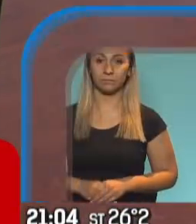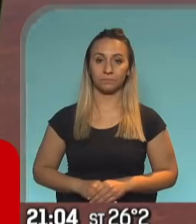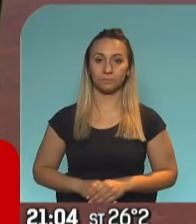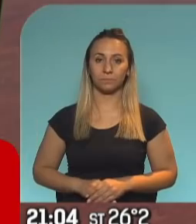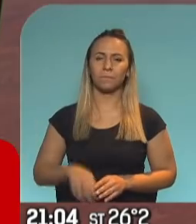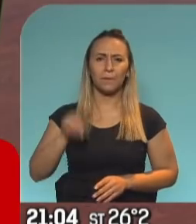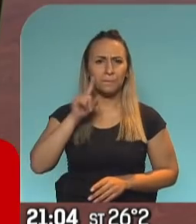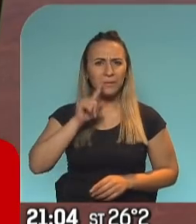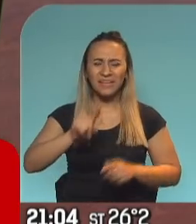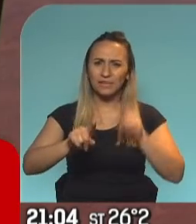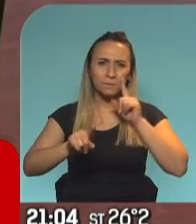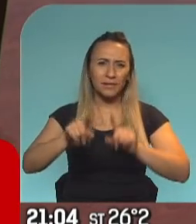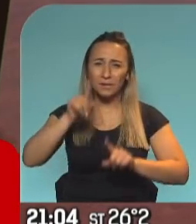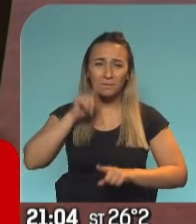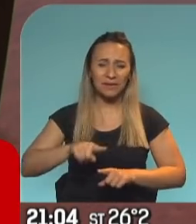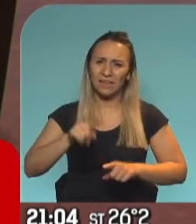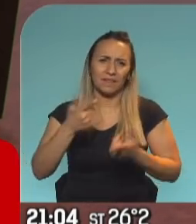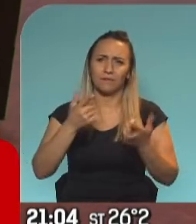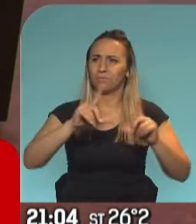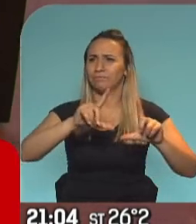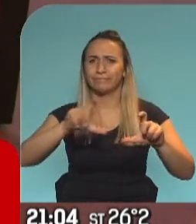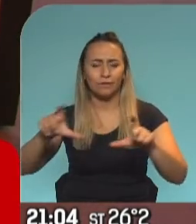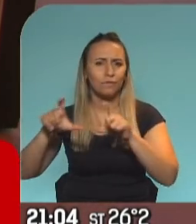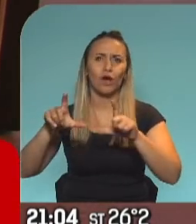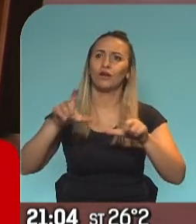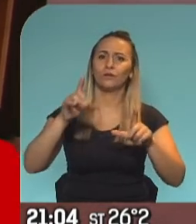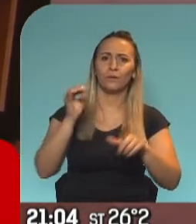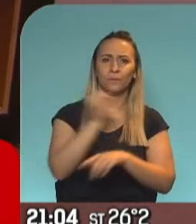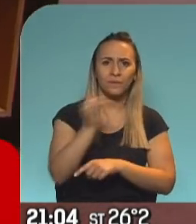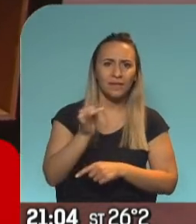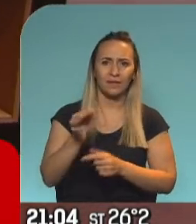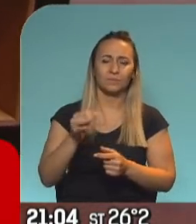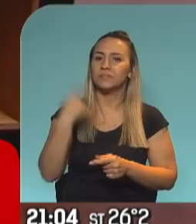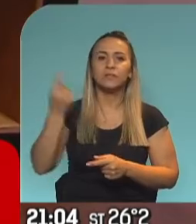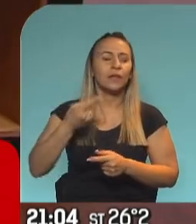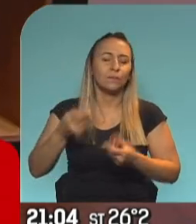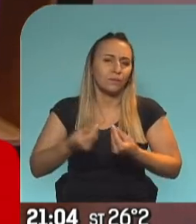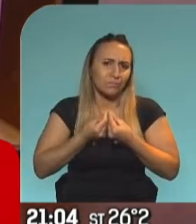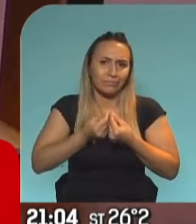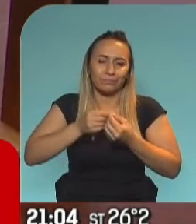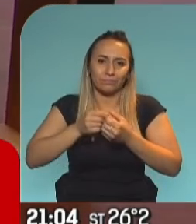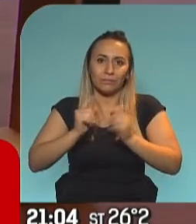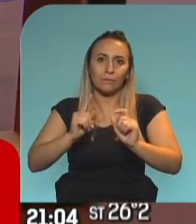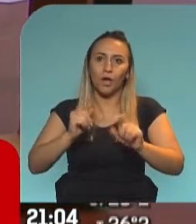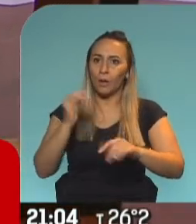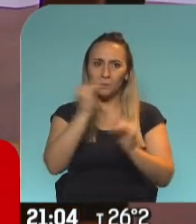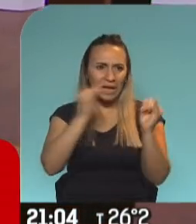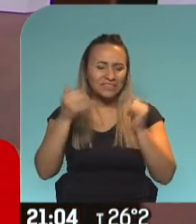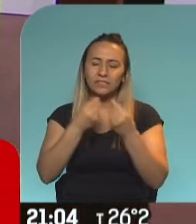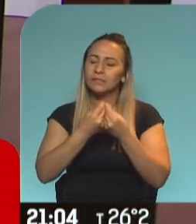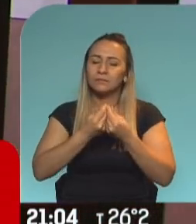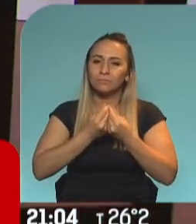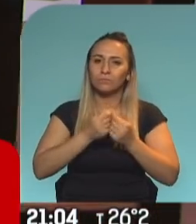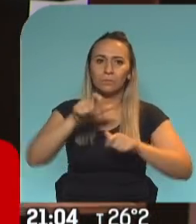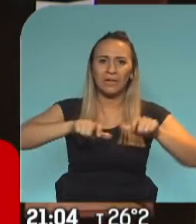Miles y miles de imágenes. Siempre habrá público, siempre habrá multitudes en ese tipo de imágenes, sobre todo cuando estaba